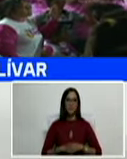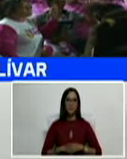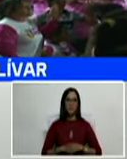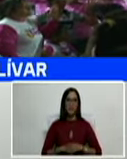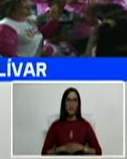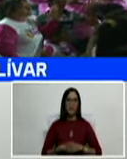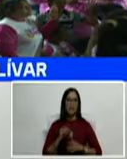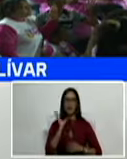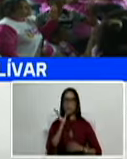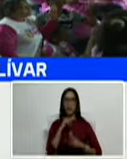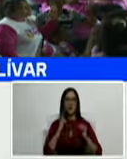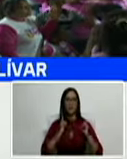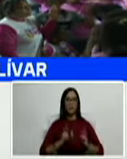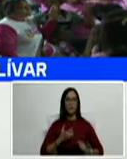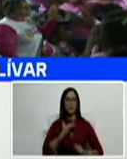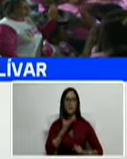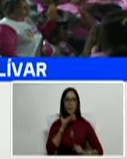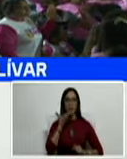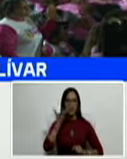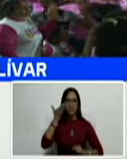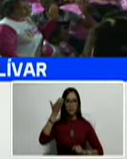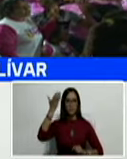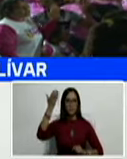ni reposo a mi alma,